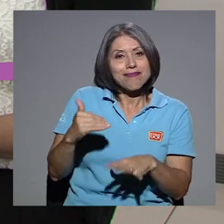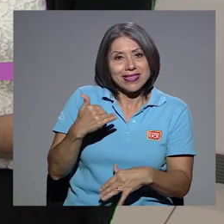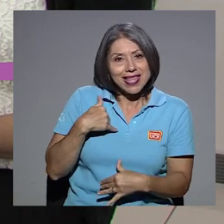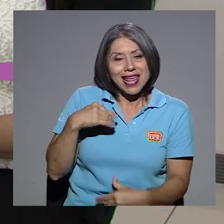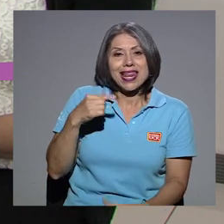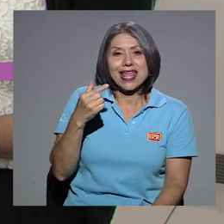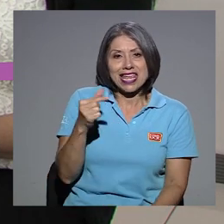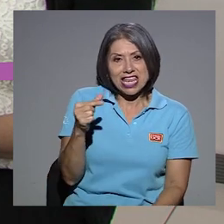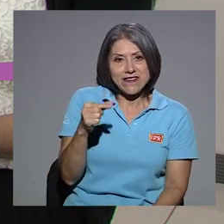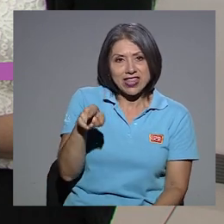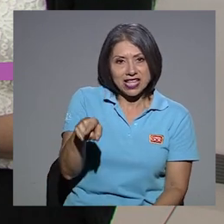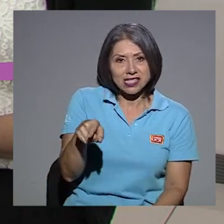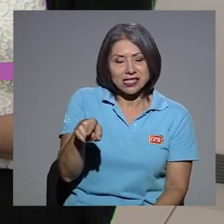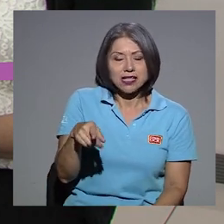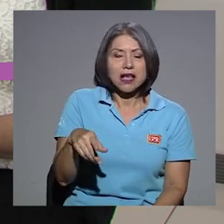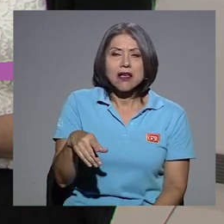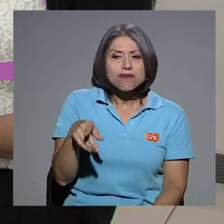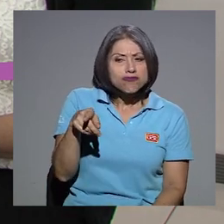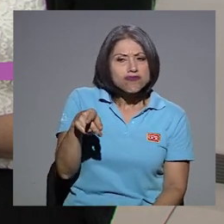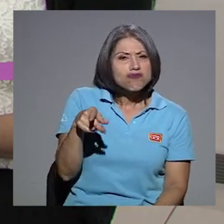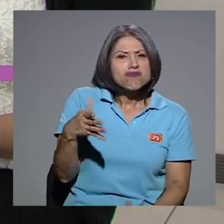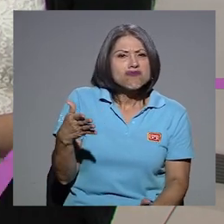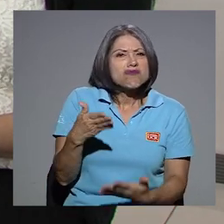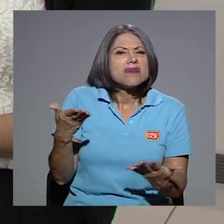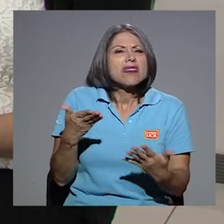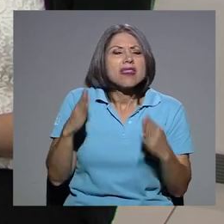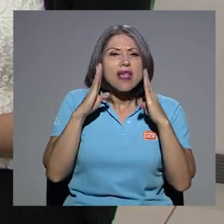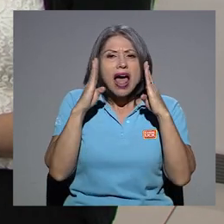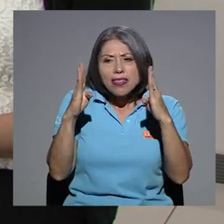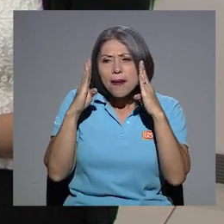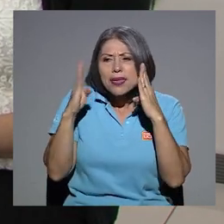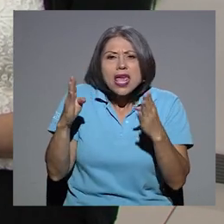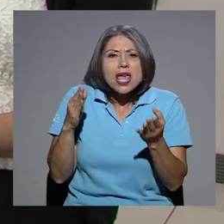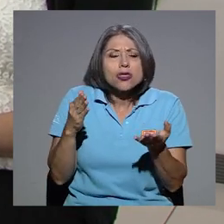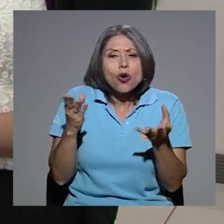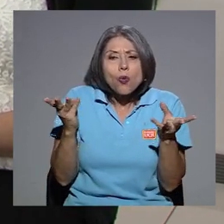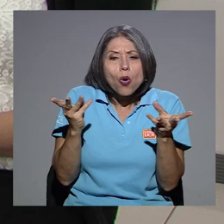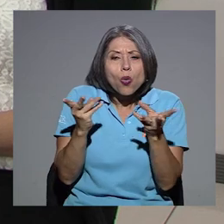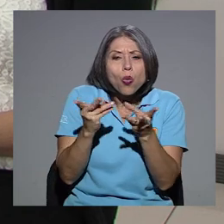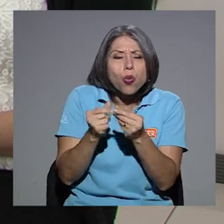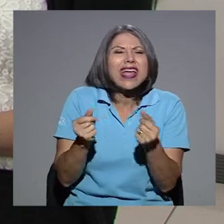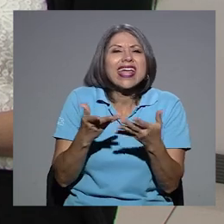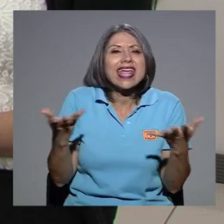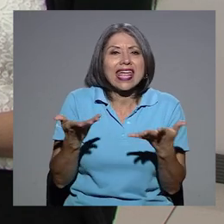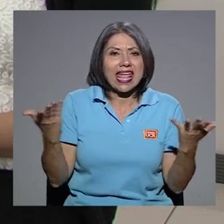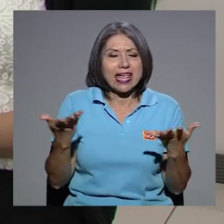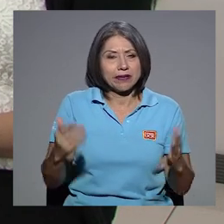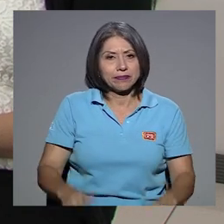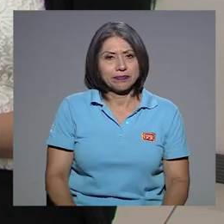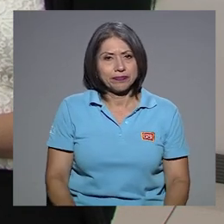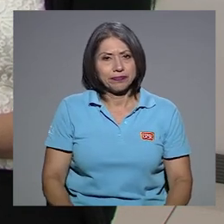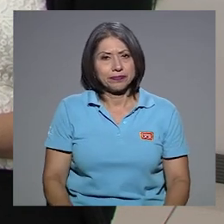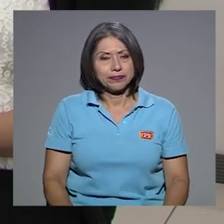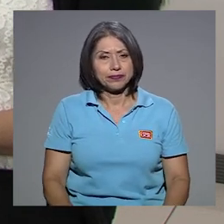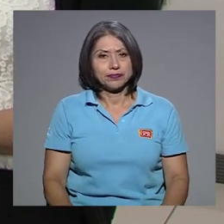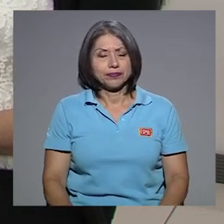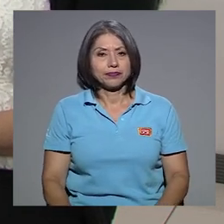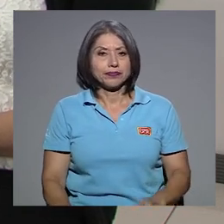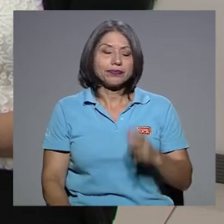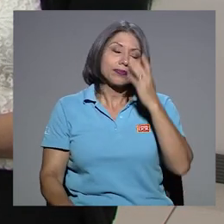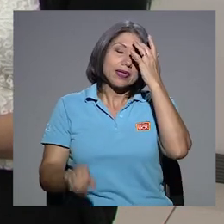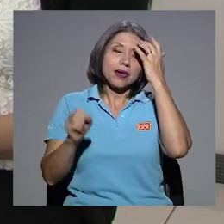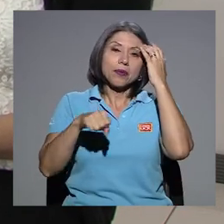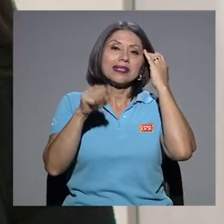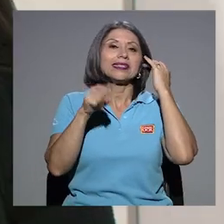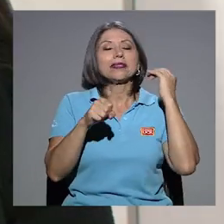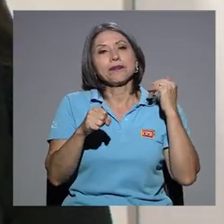que tenía gingivitis, específicamente, digamos, ¿qué es el tratamiento? O en general, tal vez, ¿verdad? Que sí, nos pueda contar.